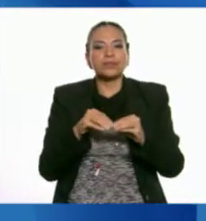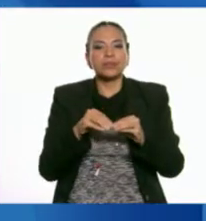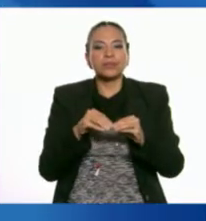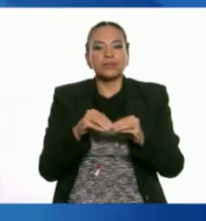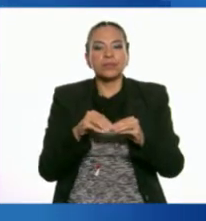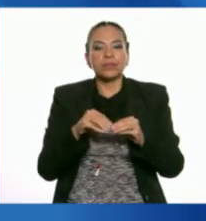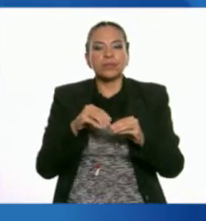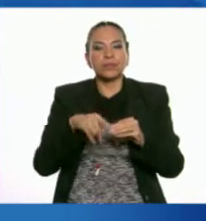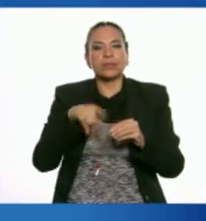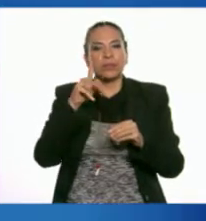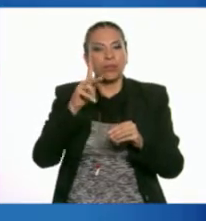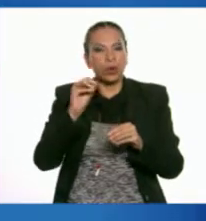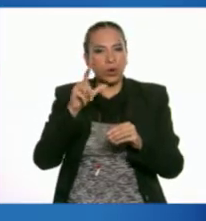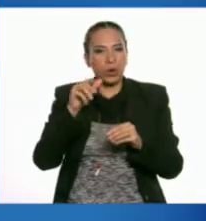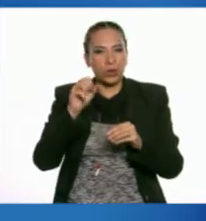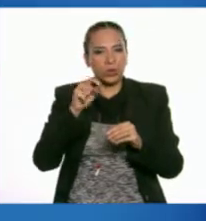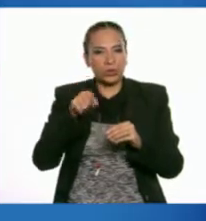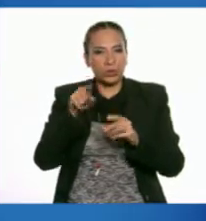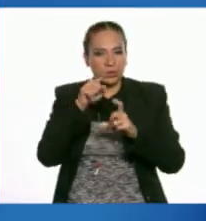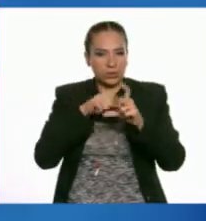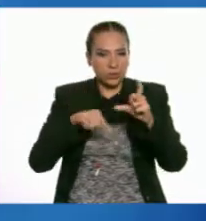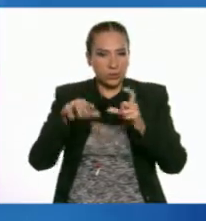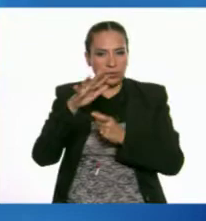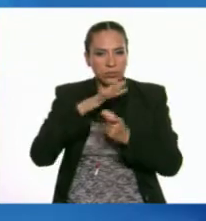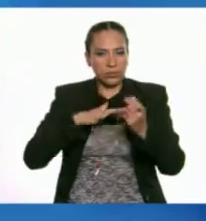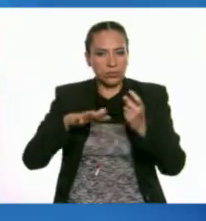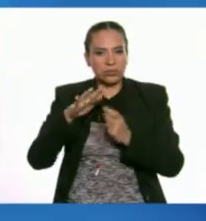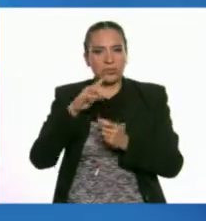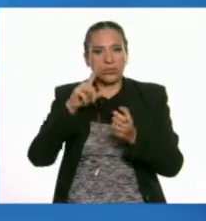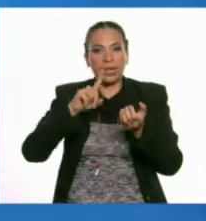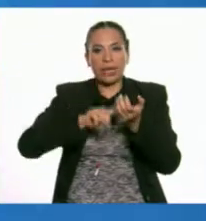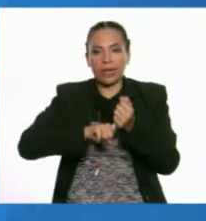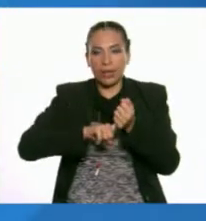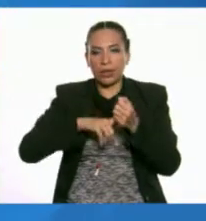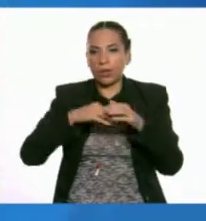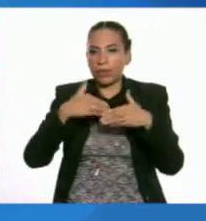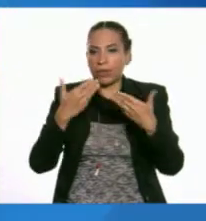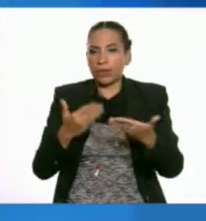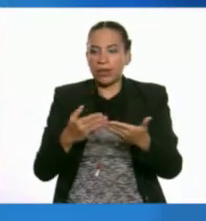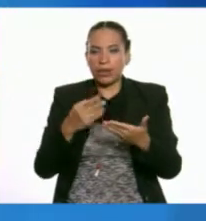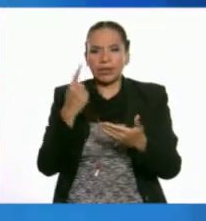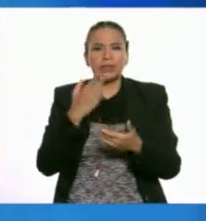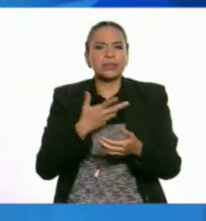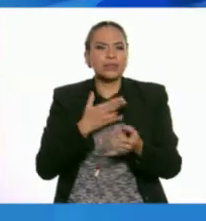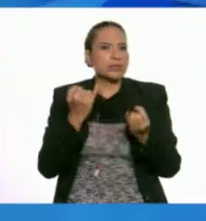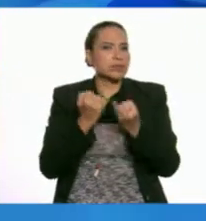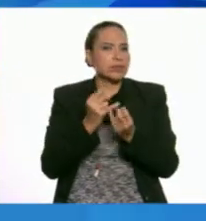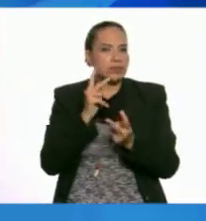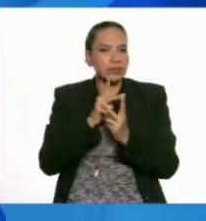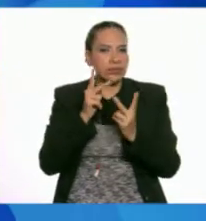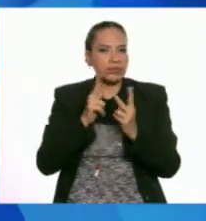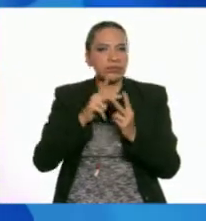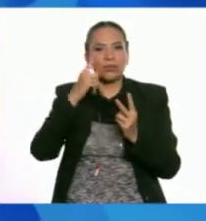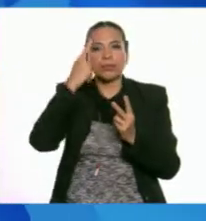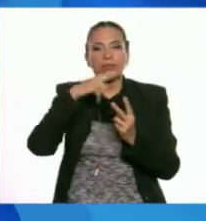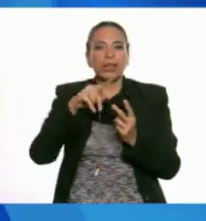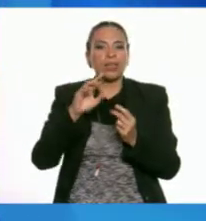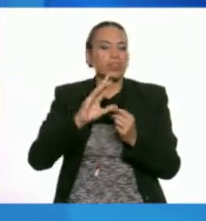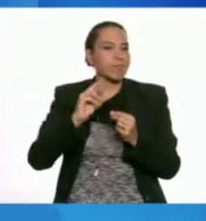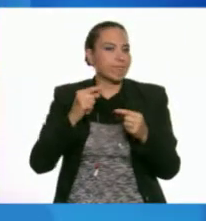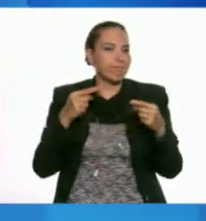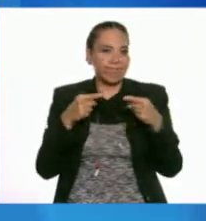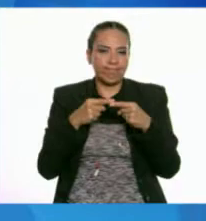los polos del campo magnético interno y externo tienen que ser iguales para que se